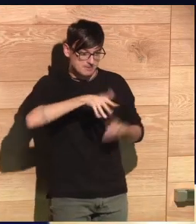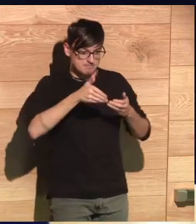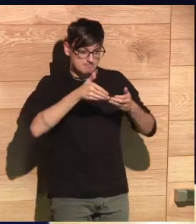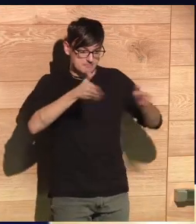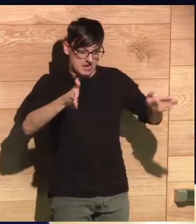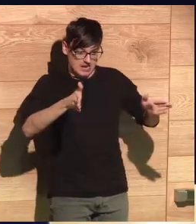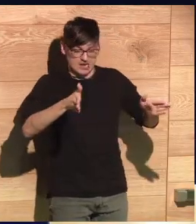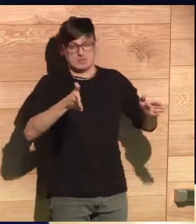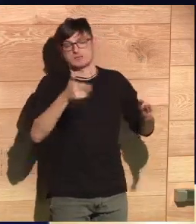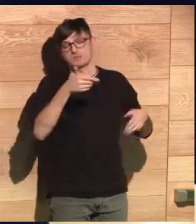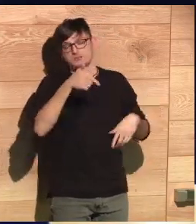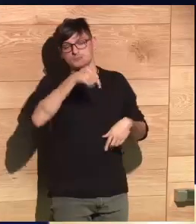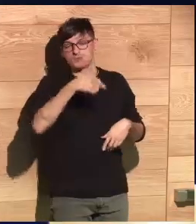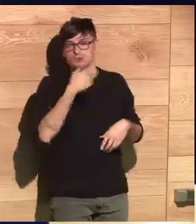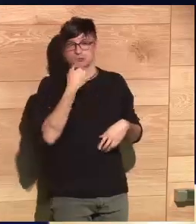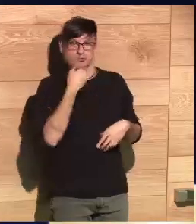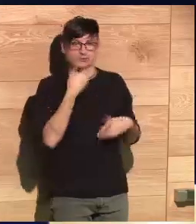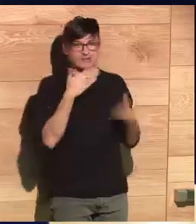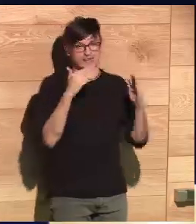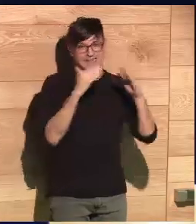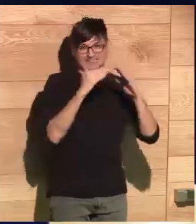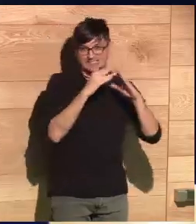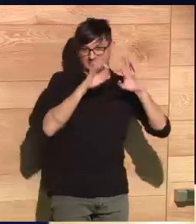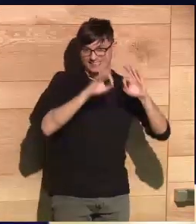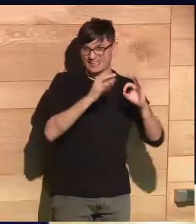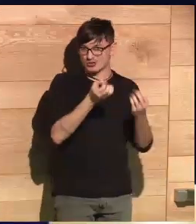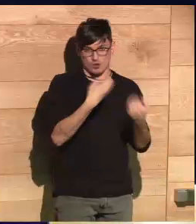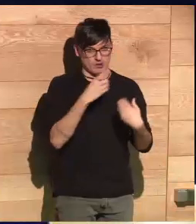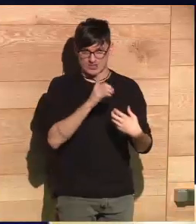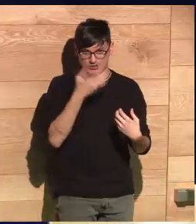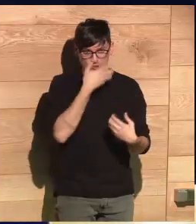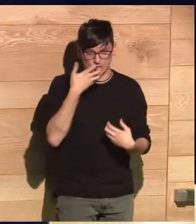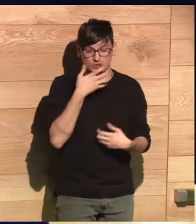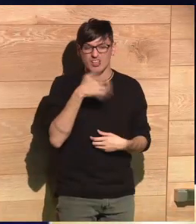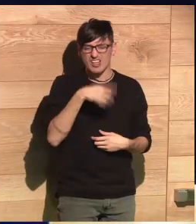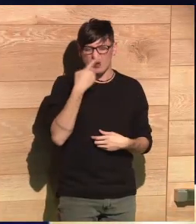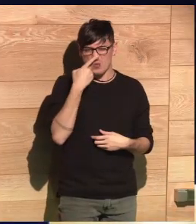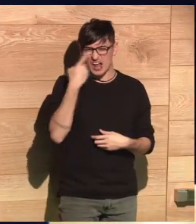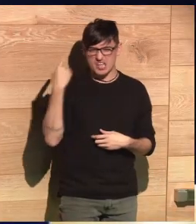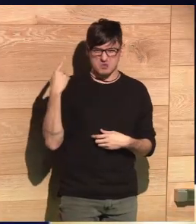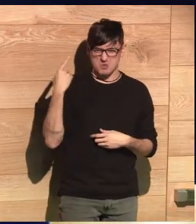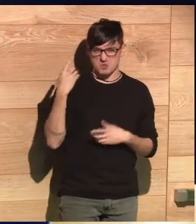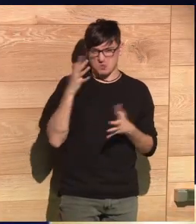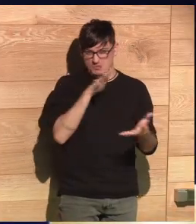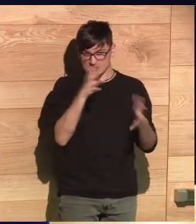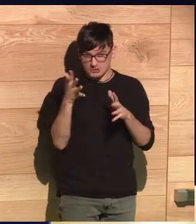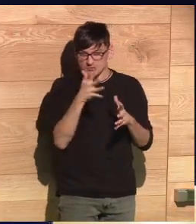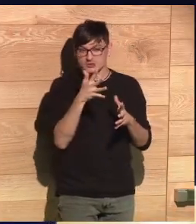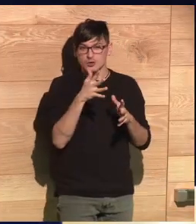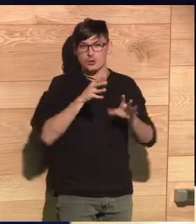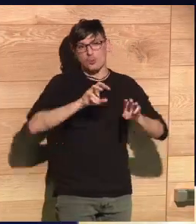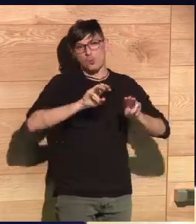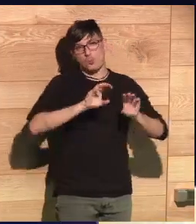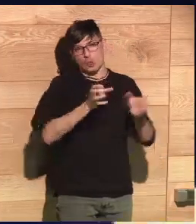que es un poco la casa de No me cuentes cuentos, porque aquí hace poco más de un año grabamos un podcast con